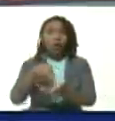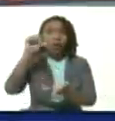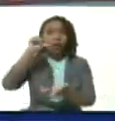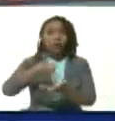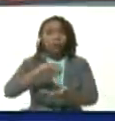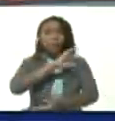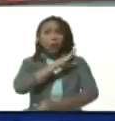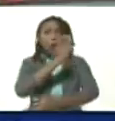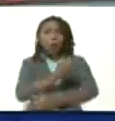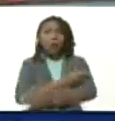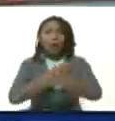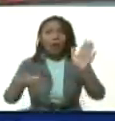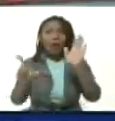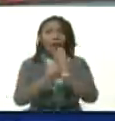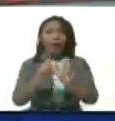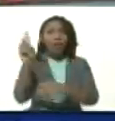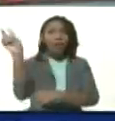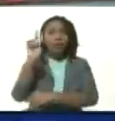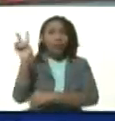Poder Legislativo de Venezuela.